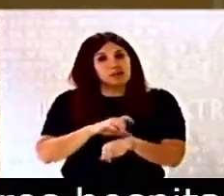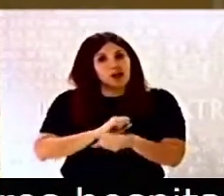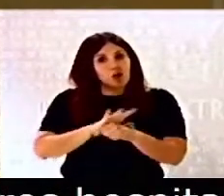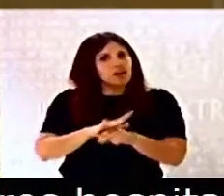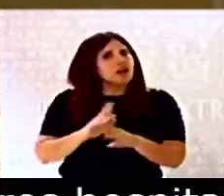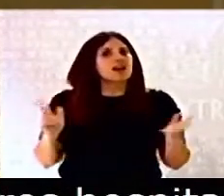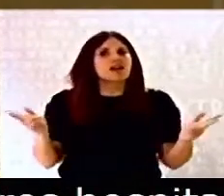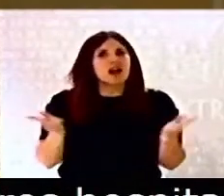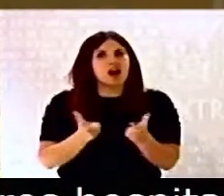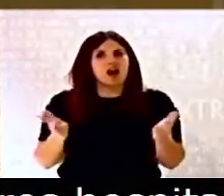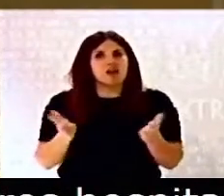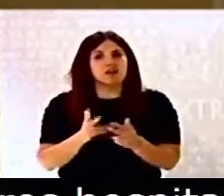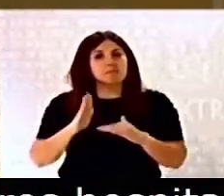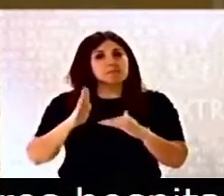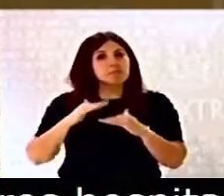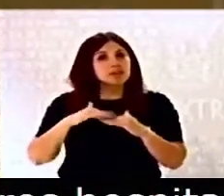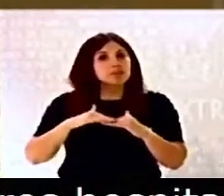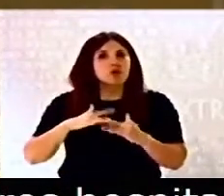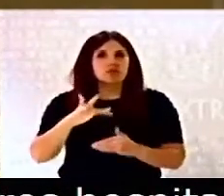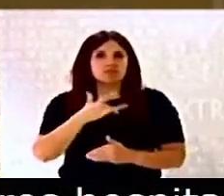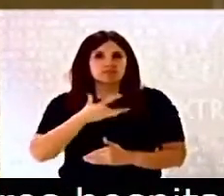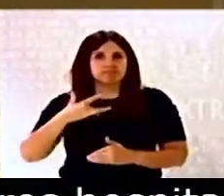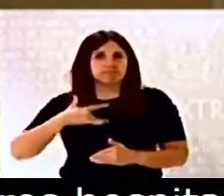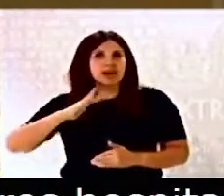desarrollado una neumonía bilateral.